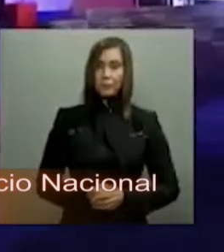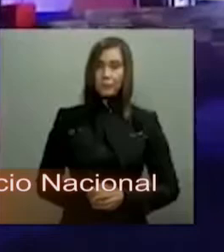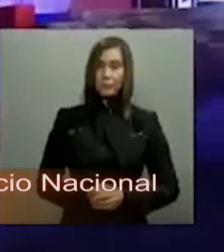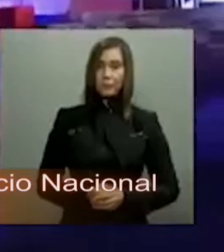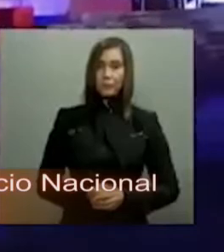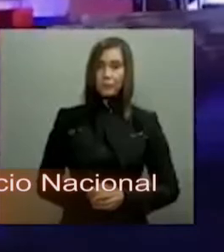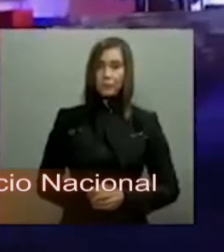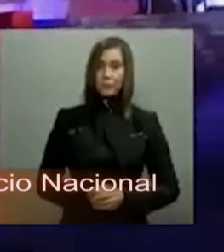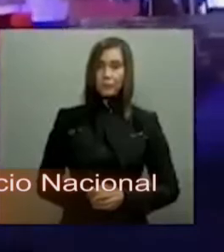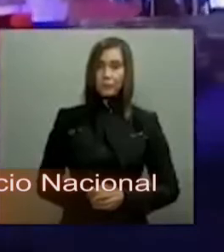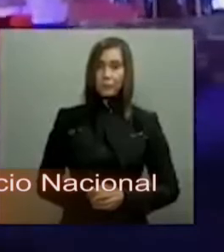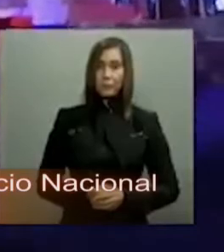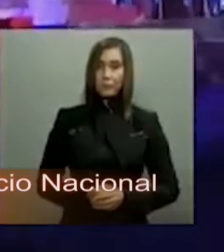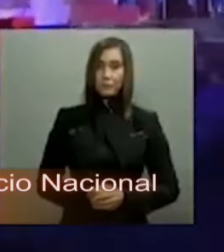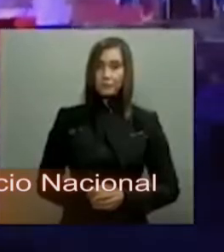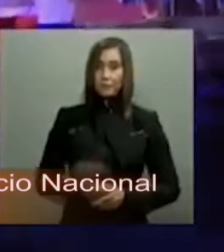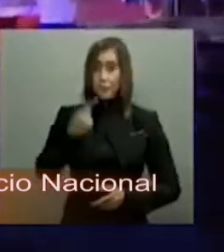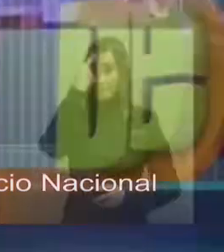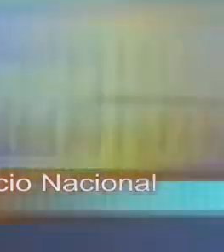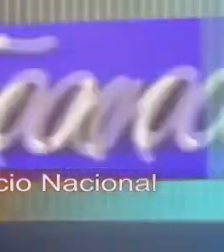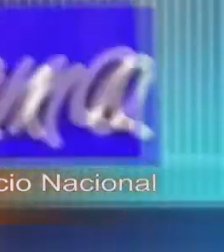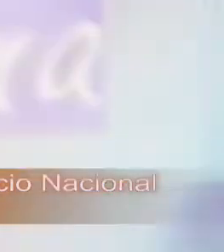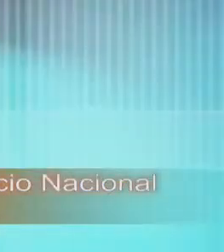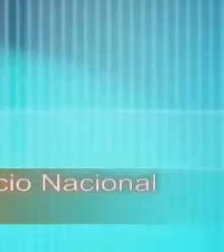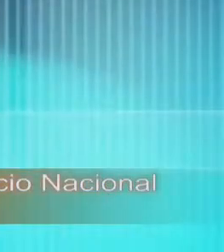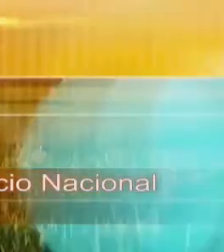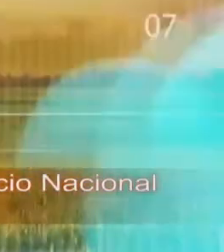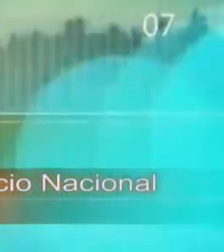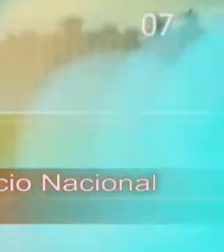pero esto es sólo el principio